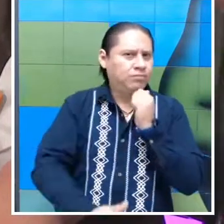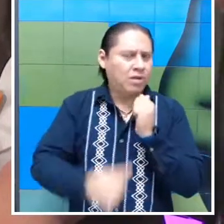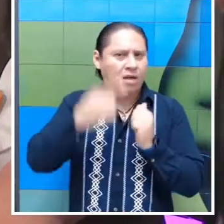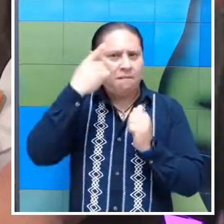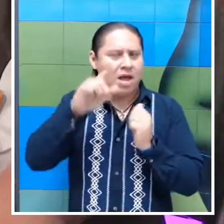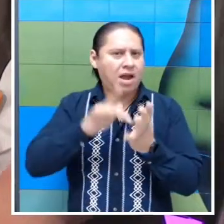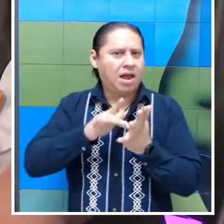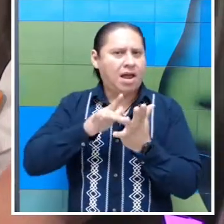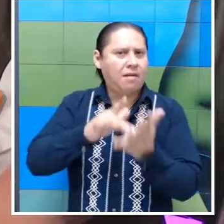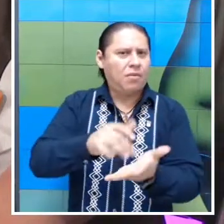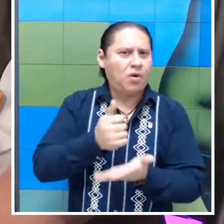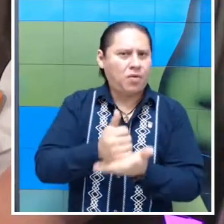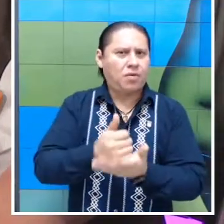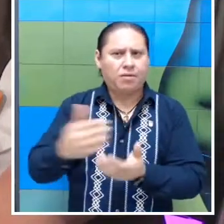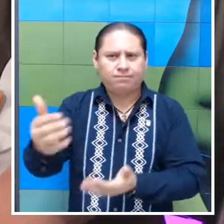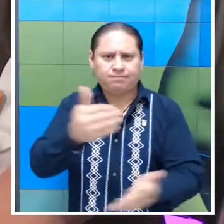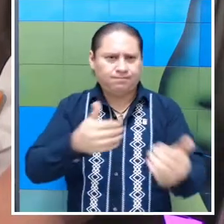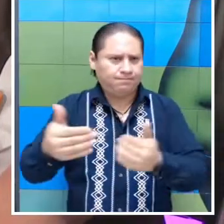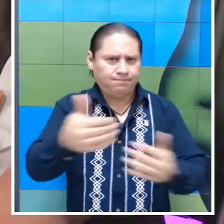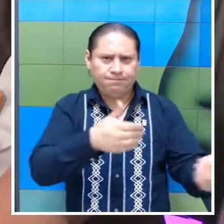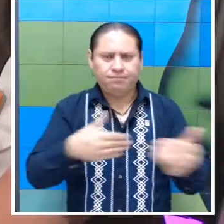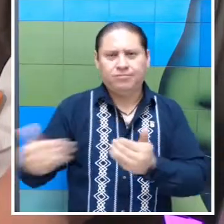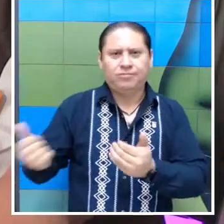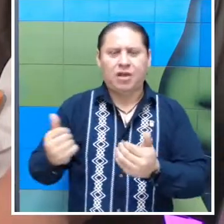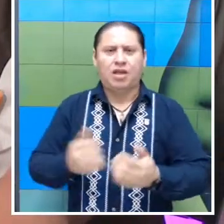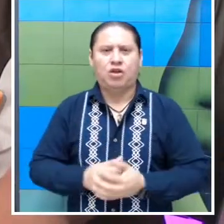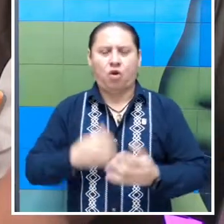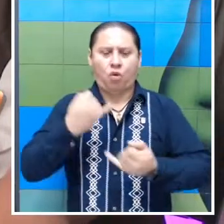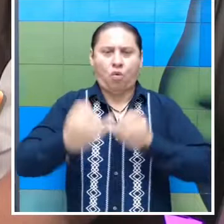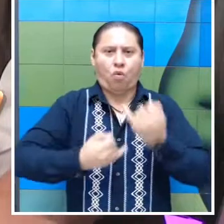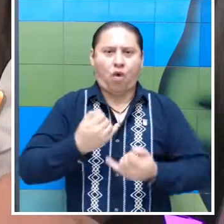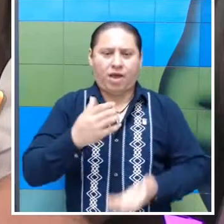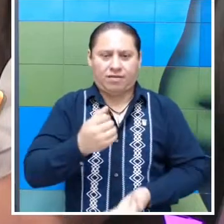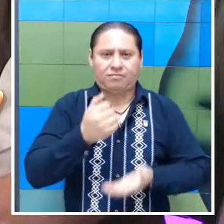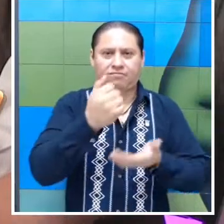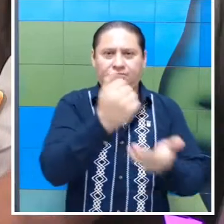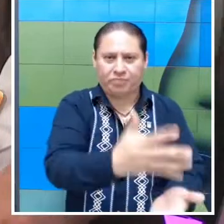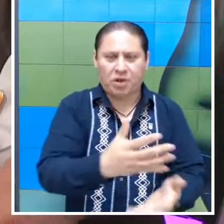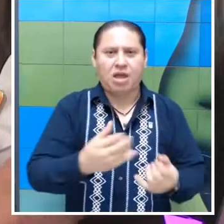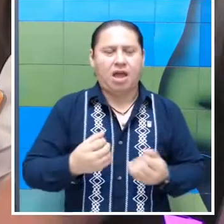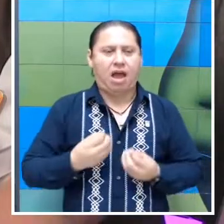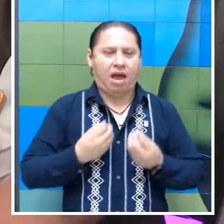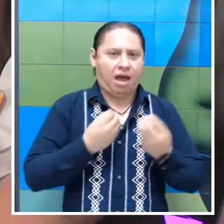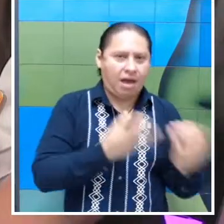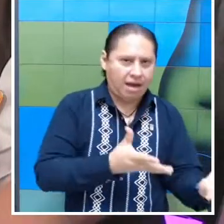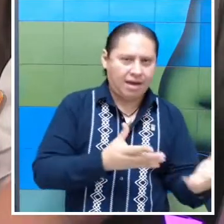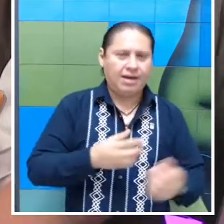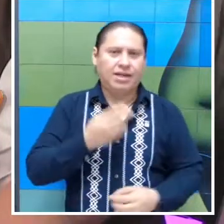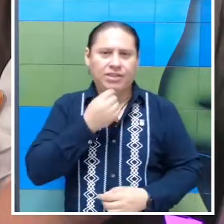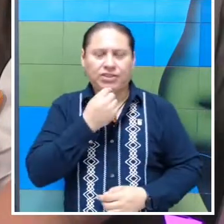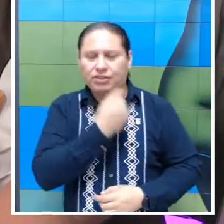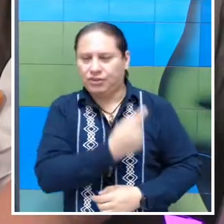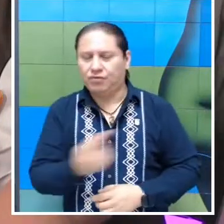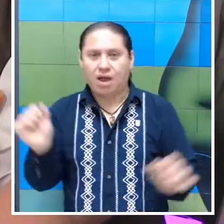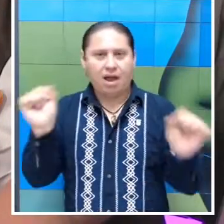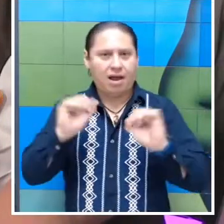causa. Es recolectar juguetes a cambio de tu boleto para participar en la carrera. La carrera se